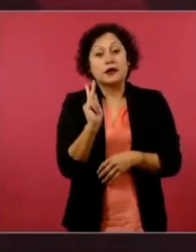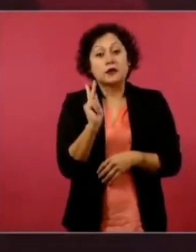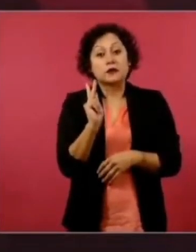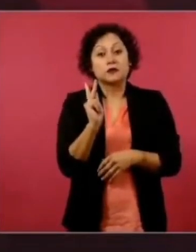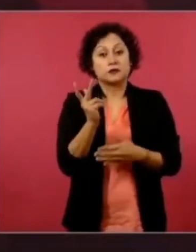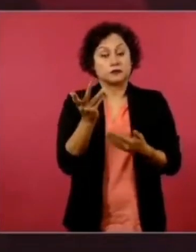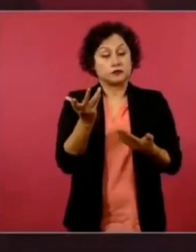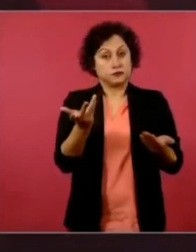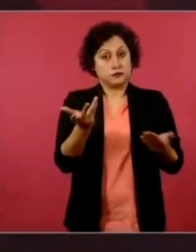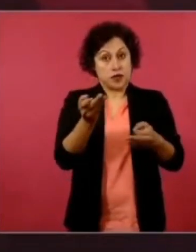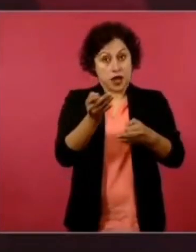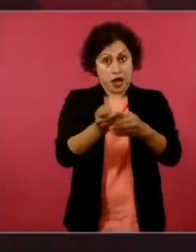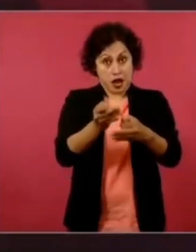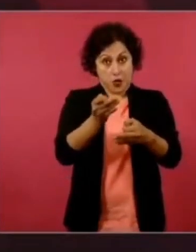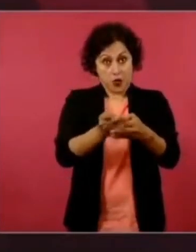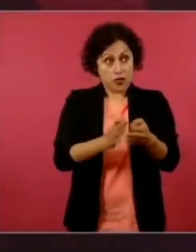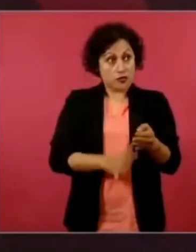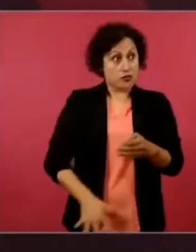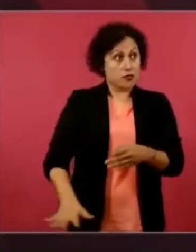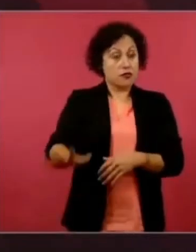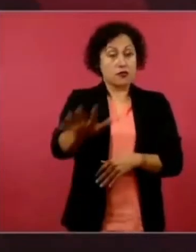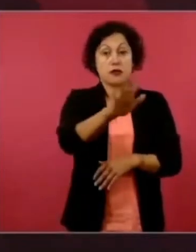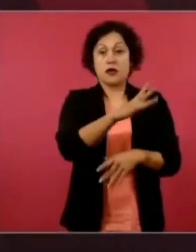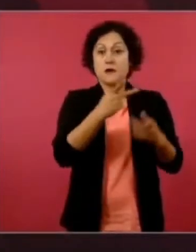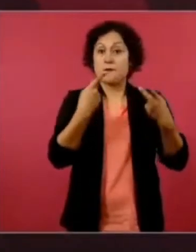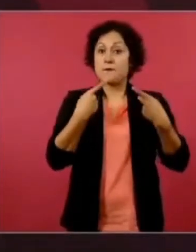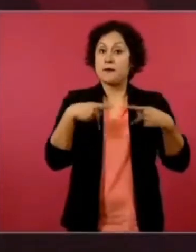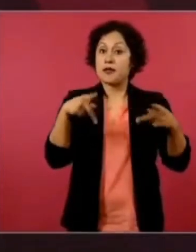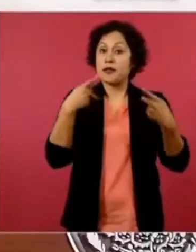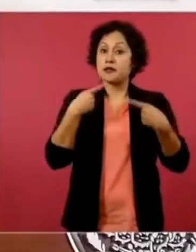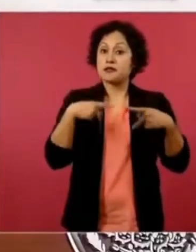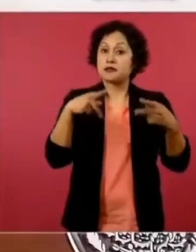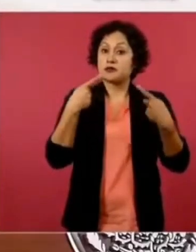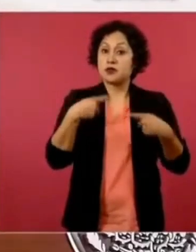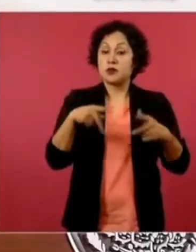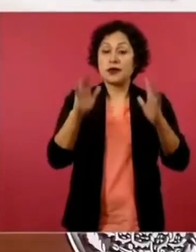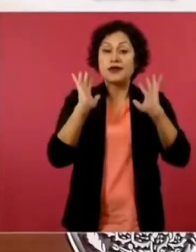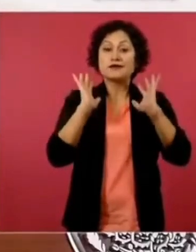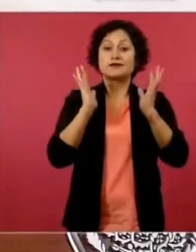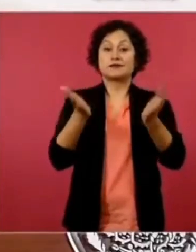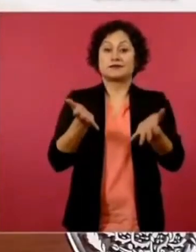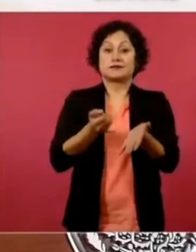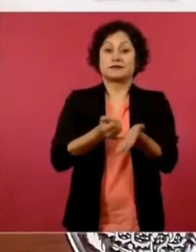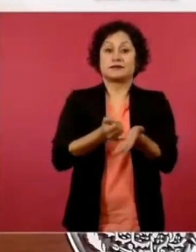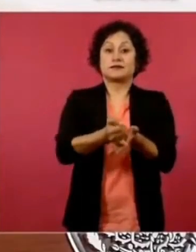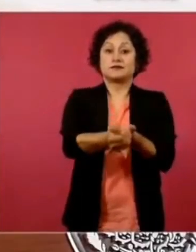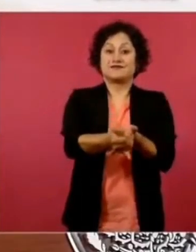hubiese elegido como lo hizo.